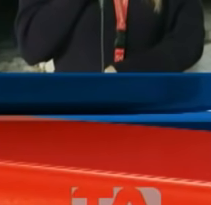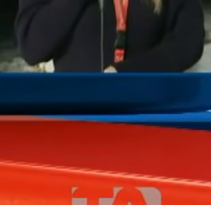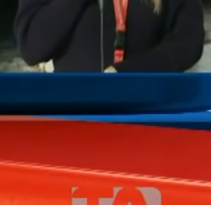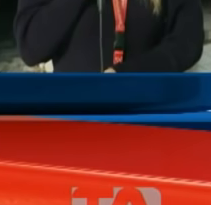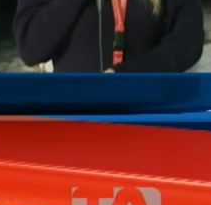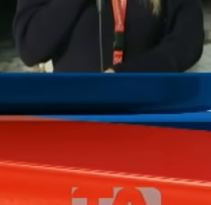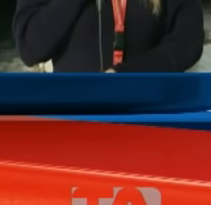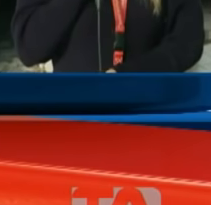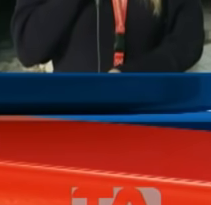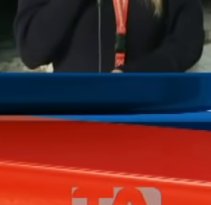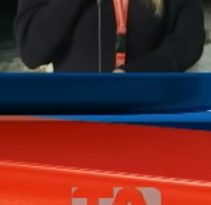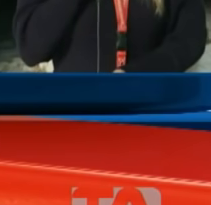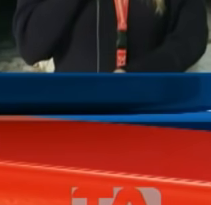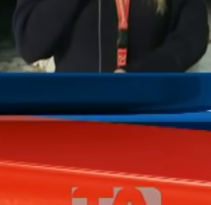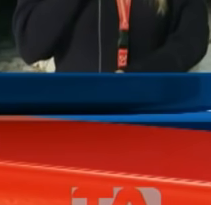día.